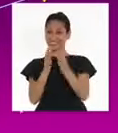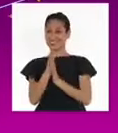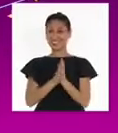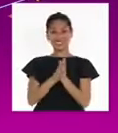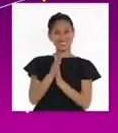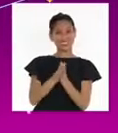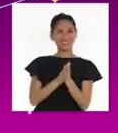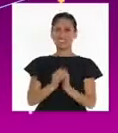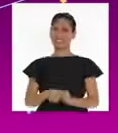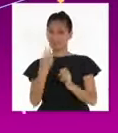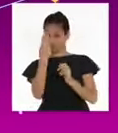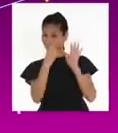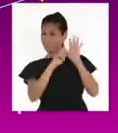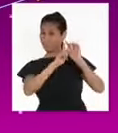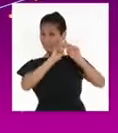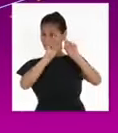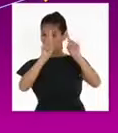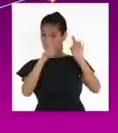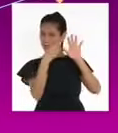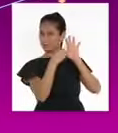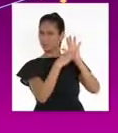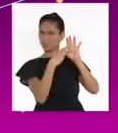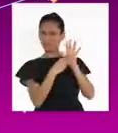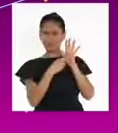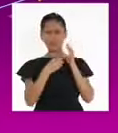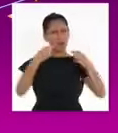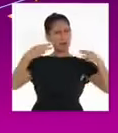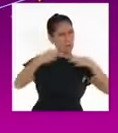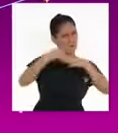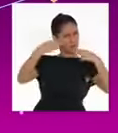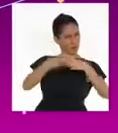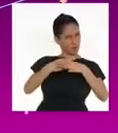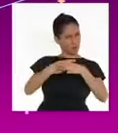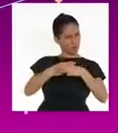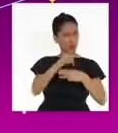¿Cómo las matemáticas nos ayudan a tomar decisiones?